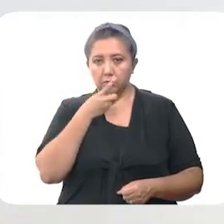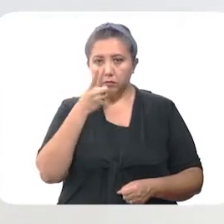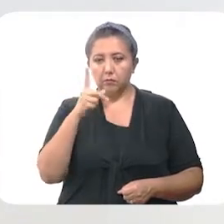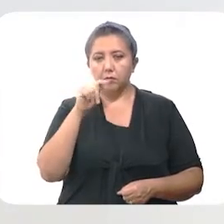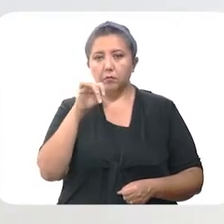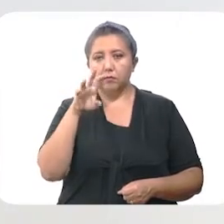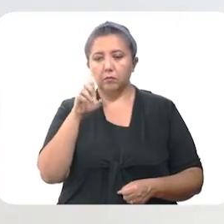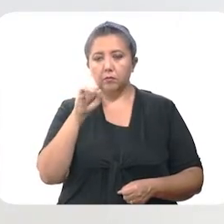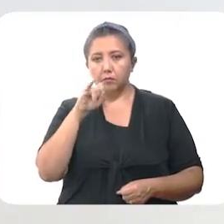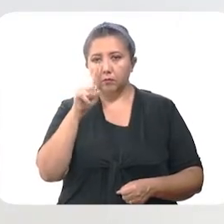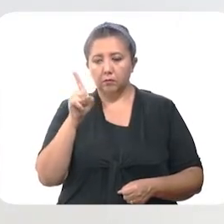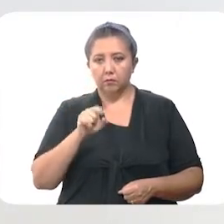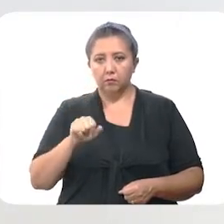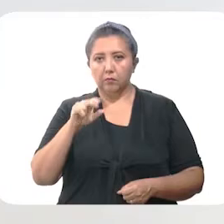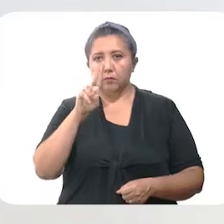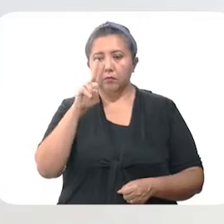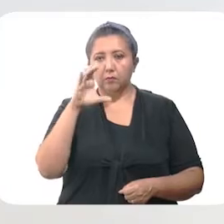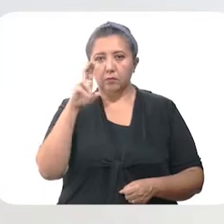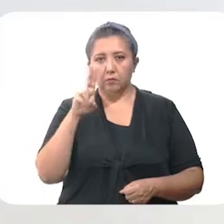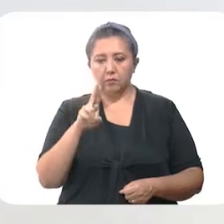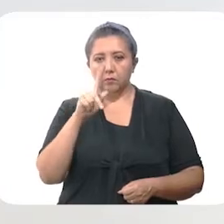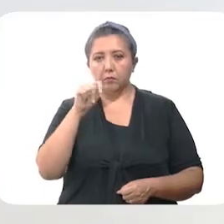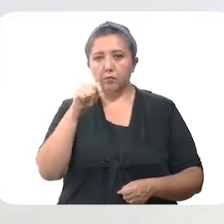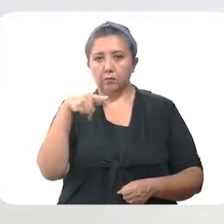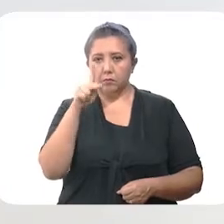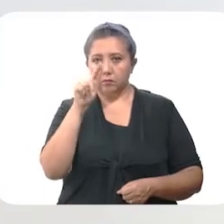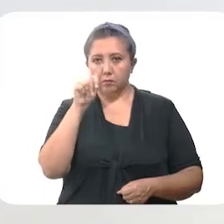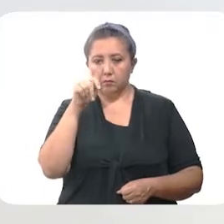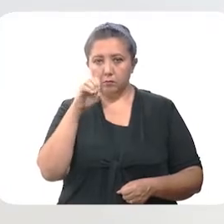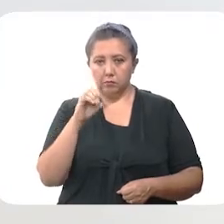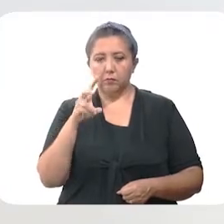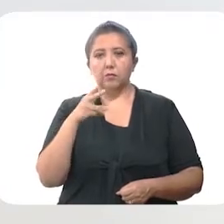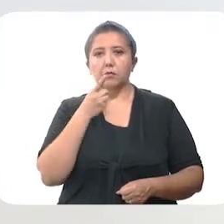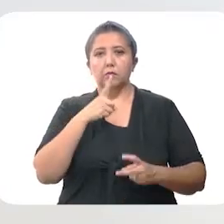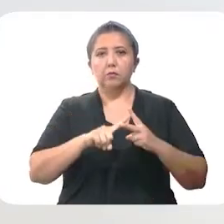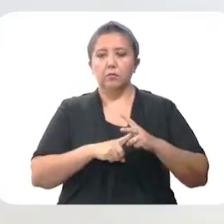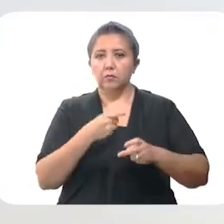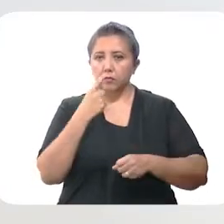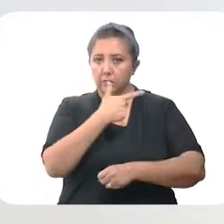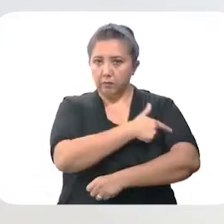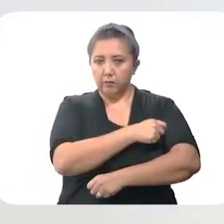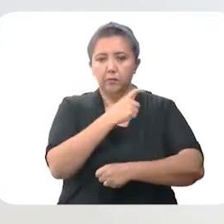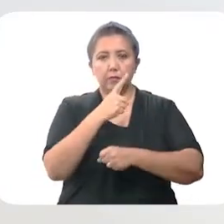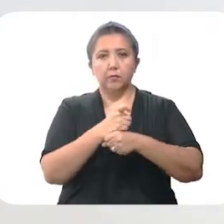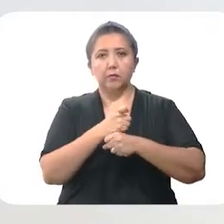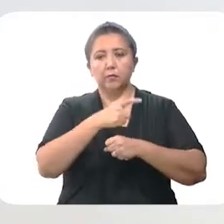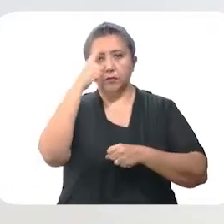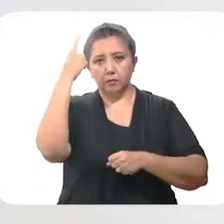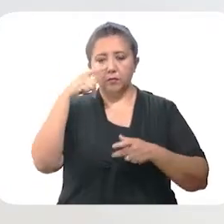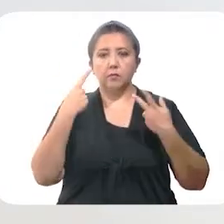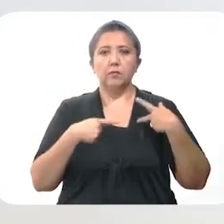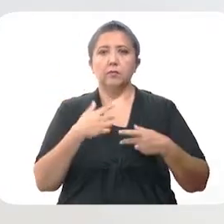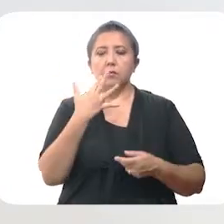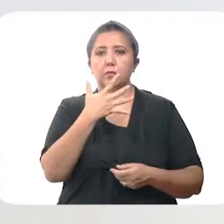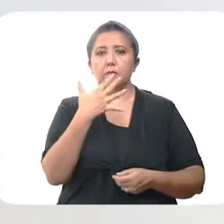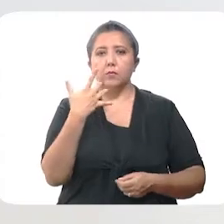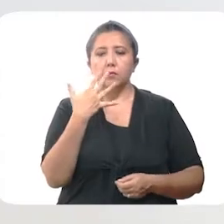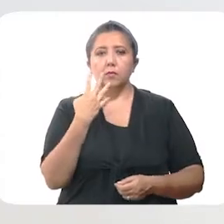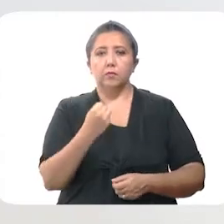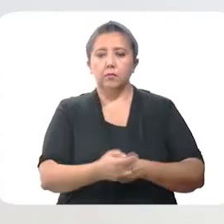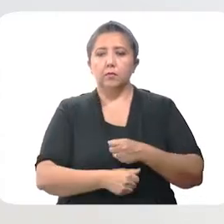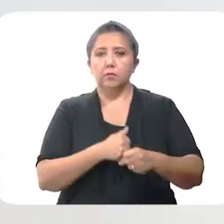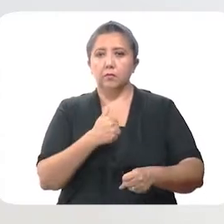Tepacán, Tetis, Tella, Ucú y Tecantó. También iniciará la aplicación de la primera dosis para personas de